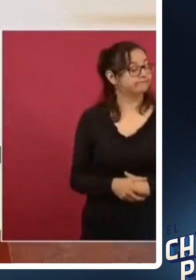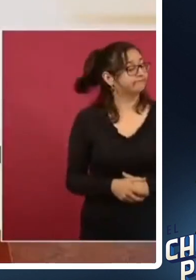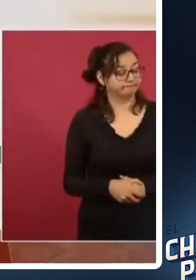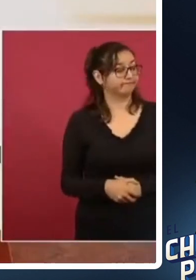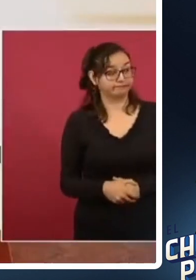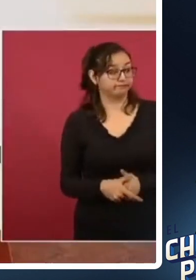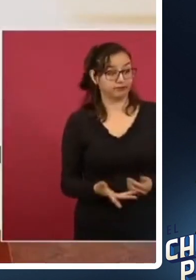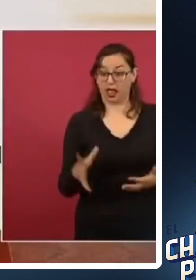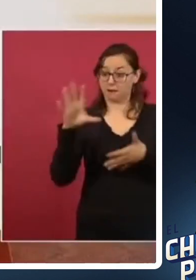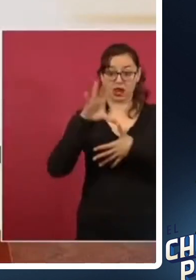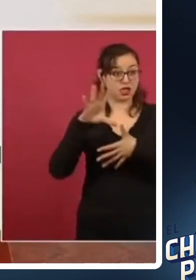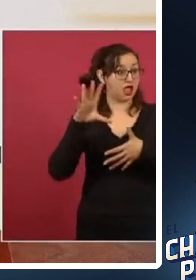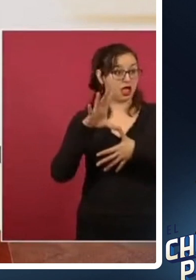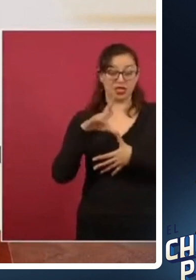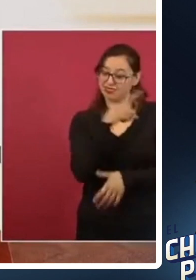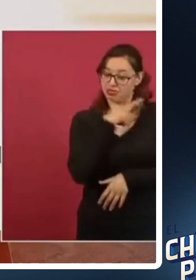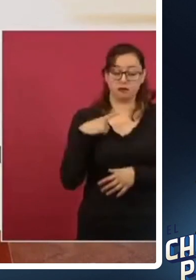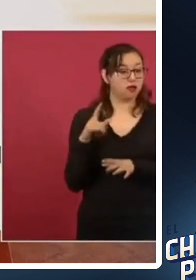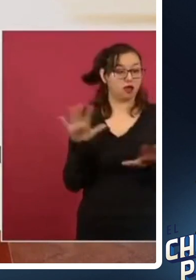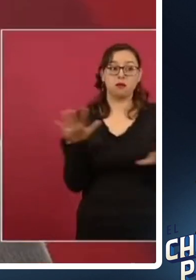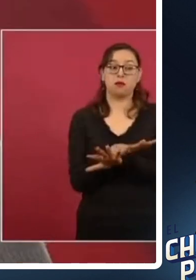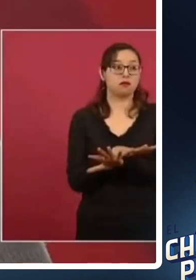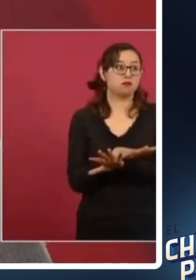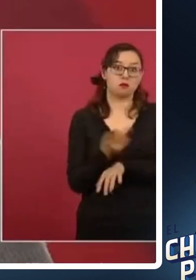América y quiero